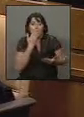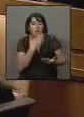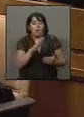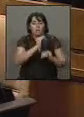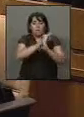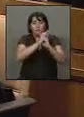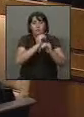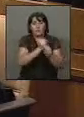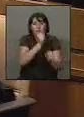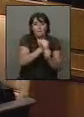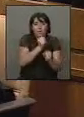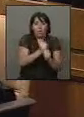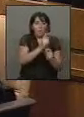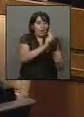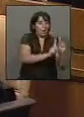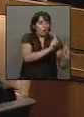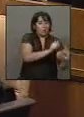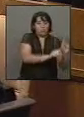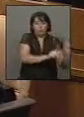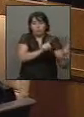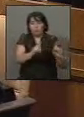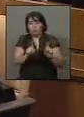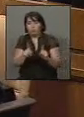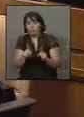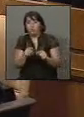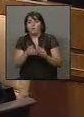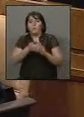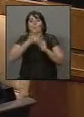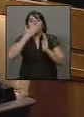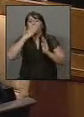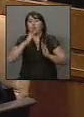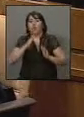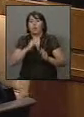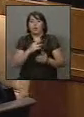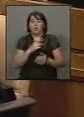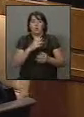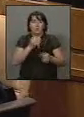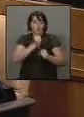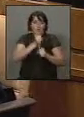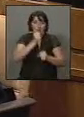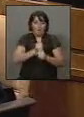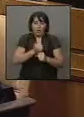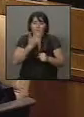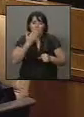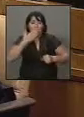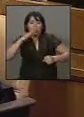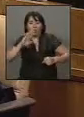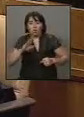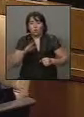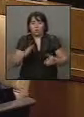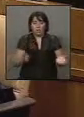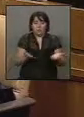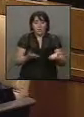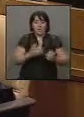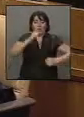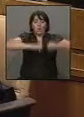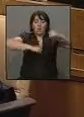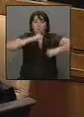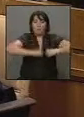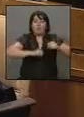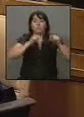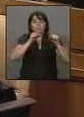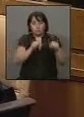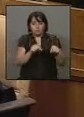para unos y otros en la perspectiva de mejorar el resultado, la productividad y las utilidades de la empresa, si esa es la matriz